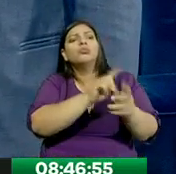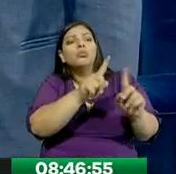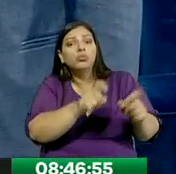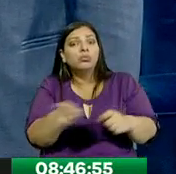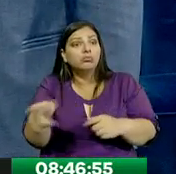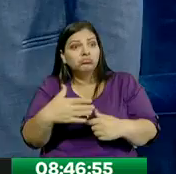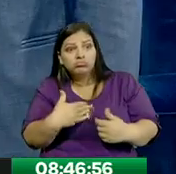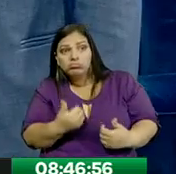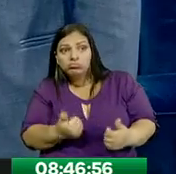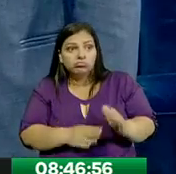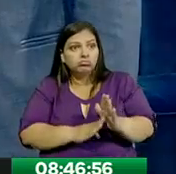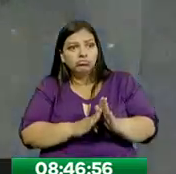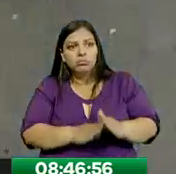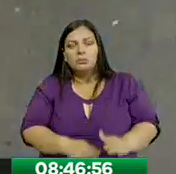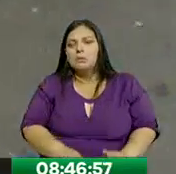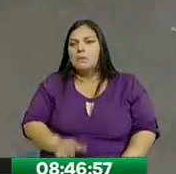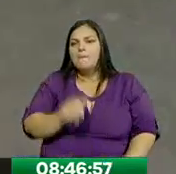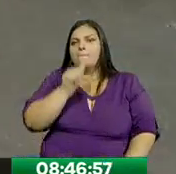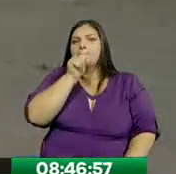reservado.